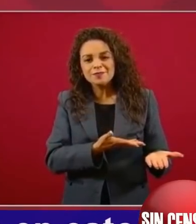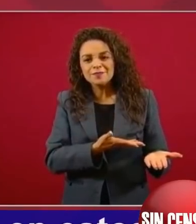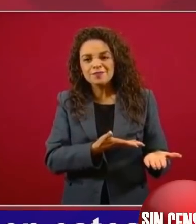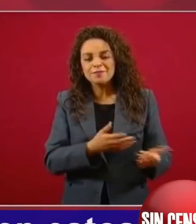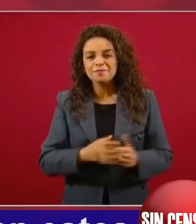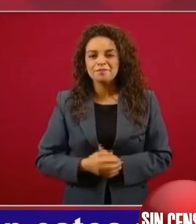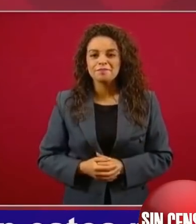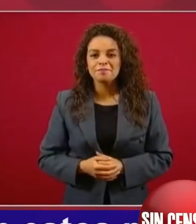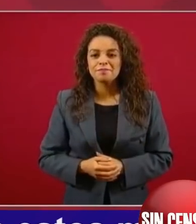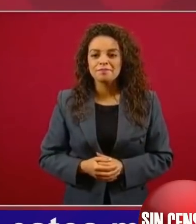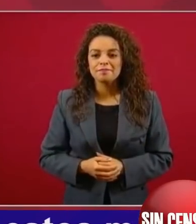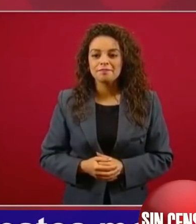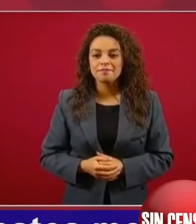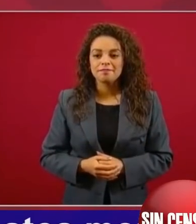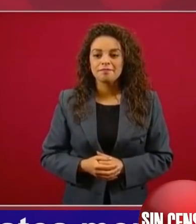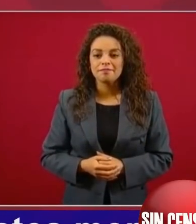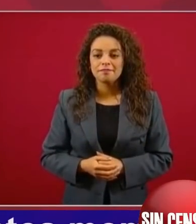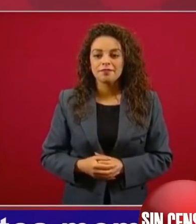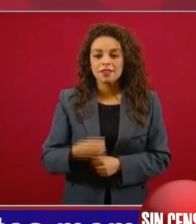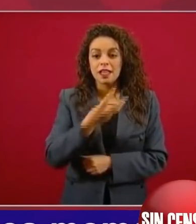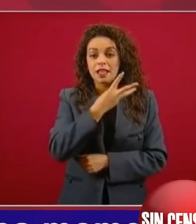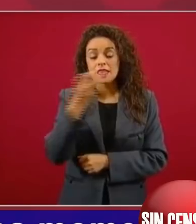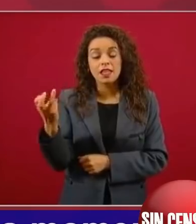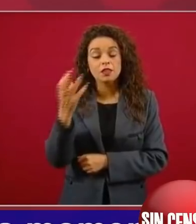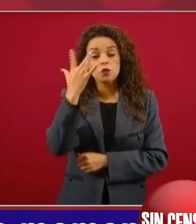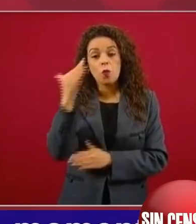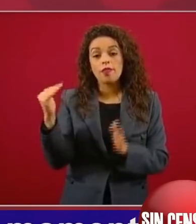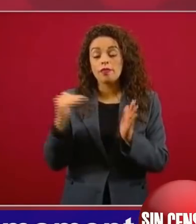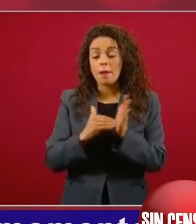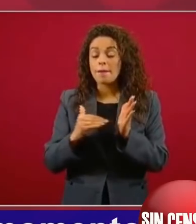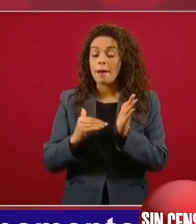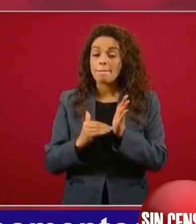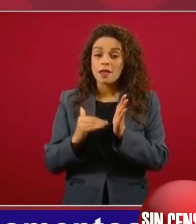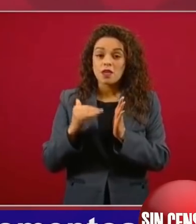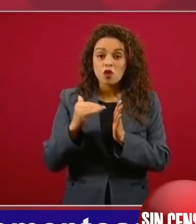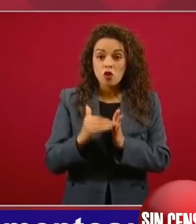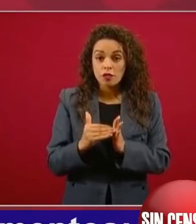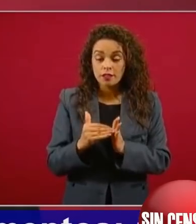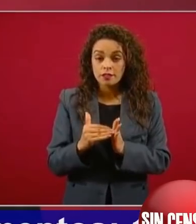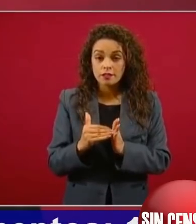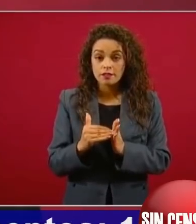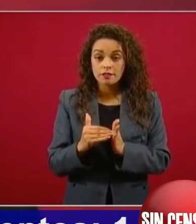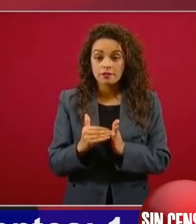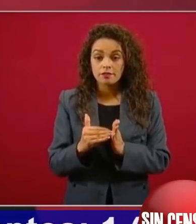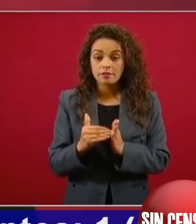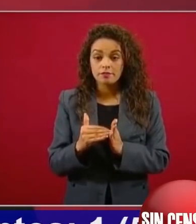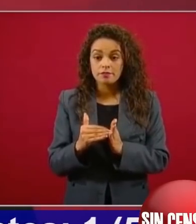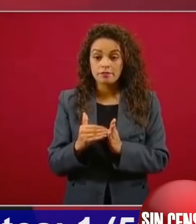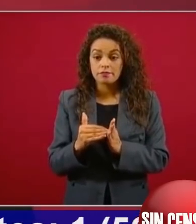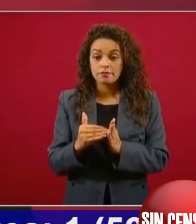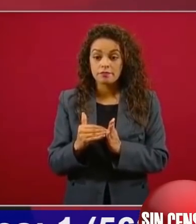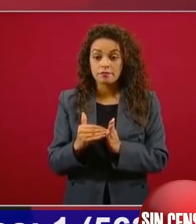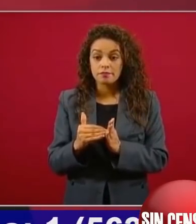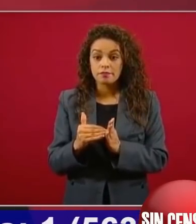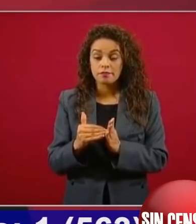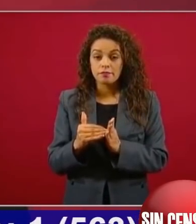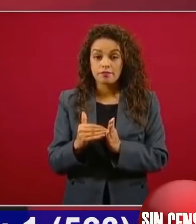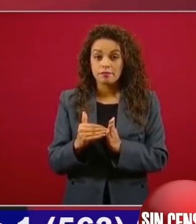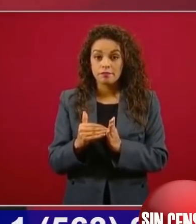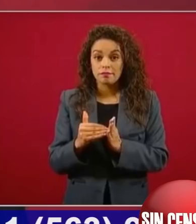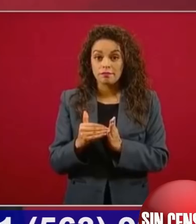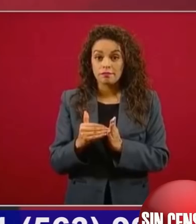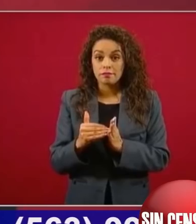es que 350,000 millones que nos vamos a ahorrar por no